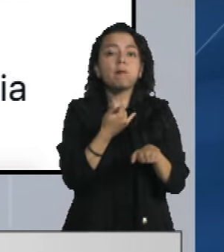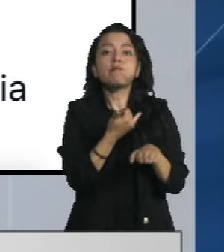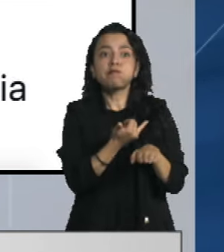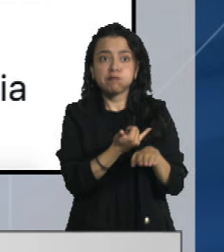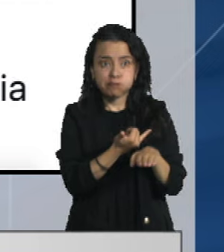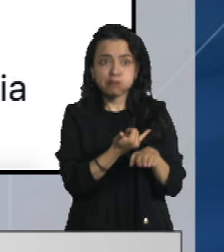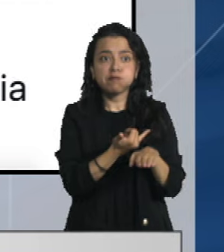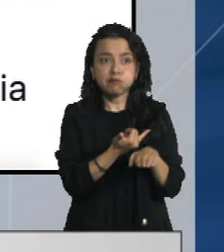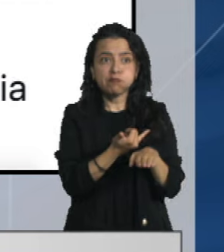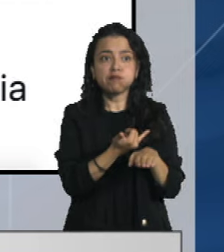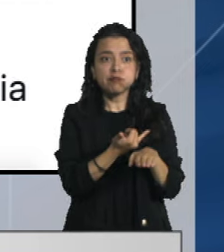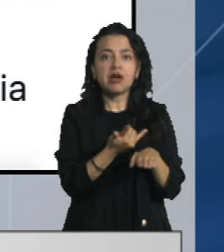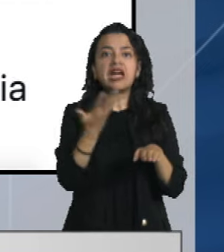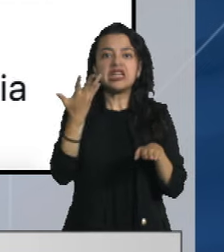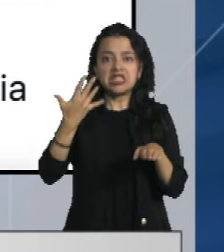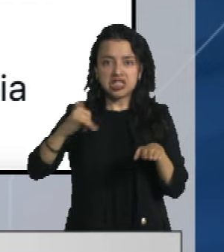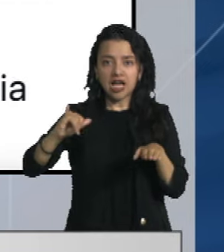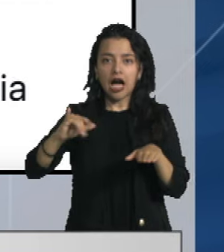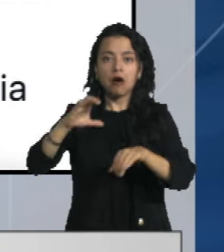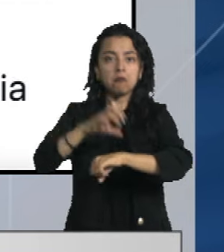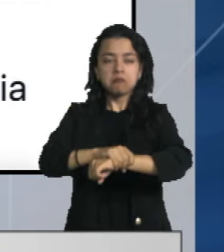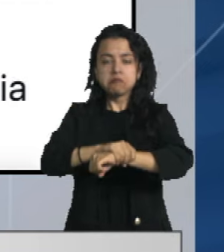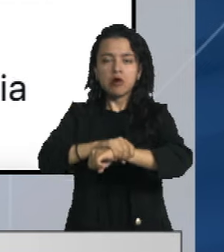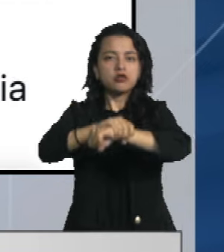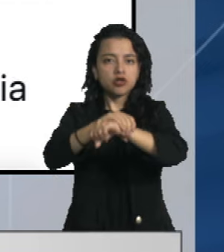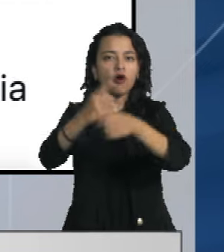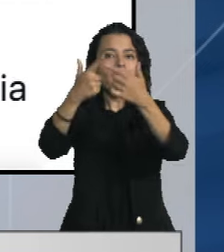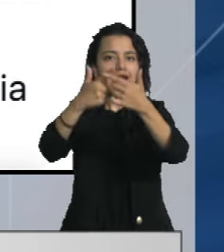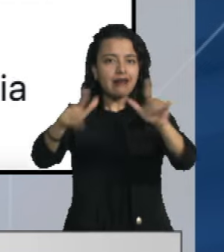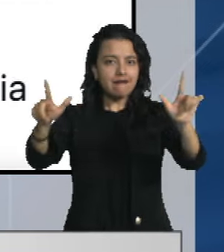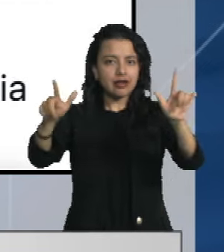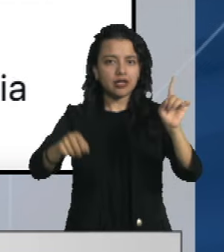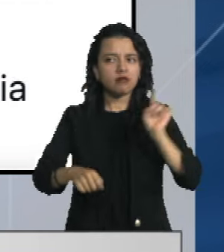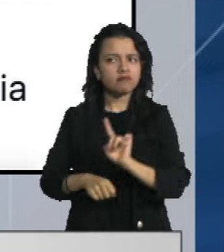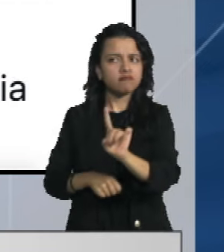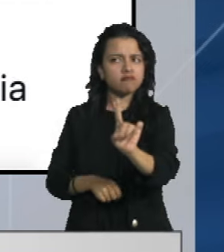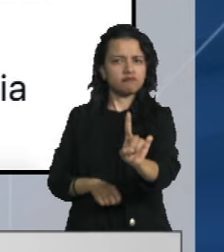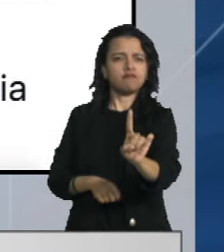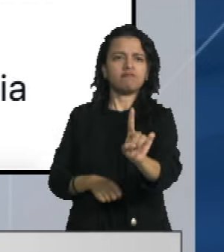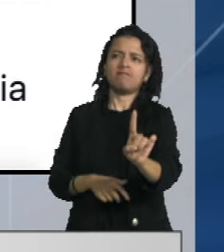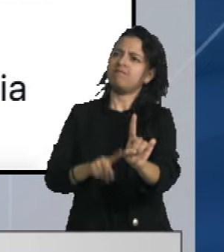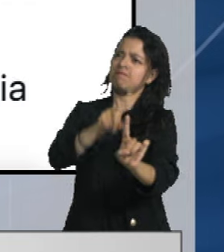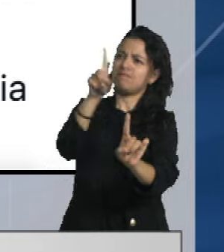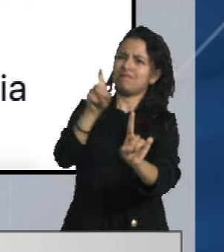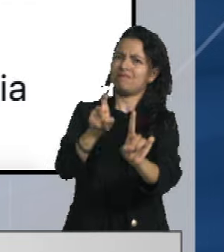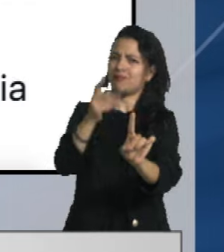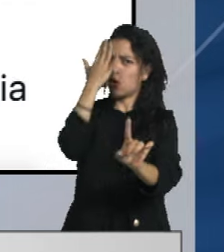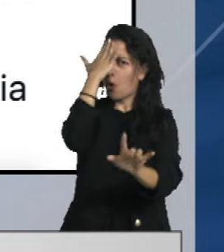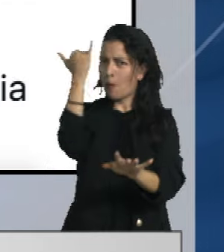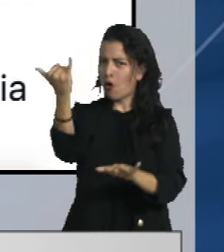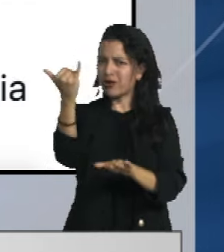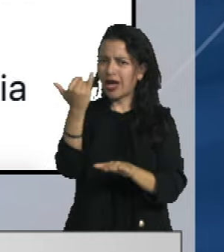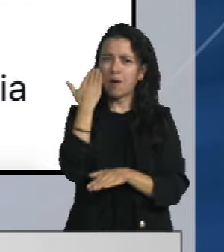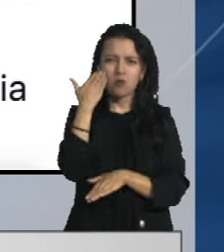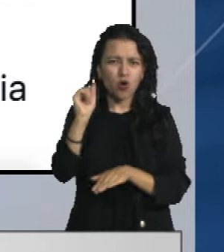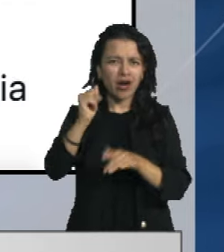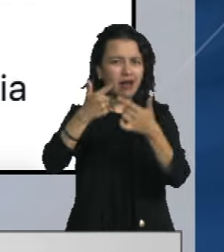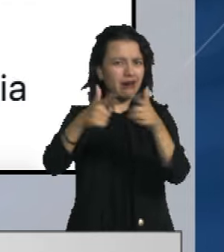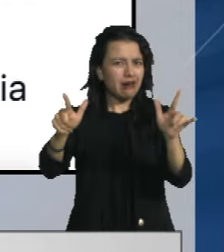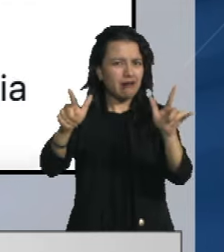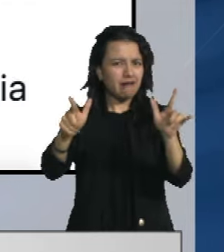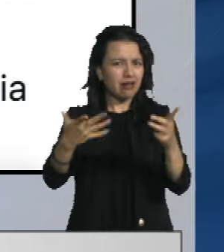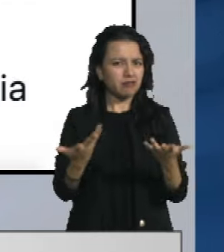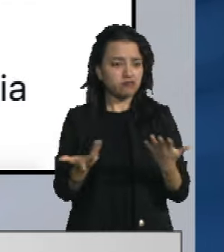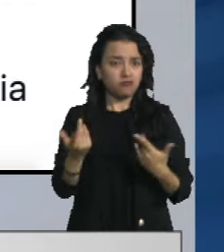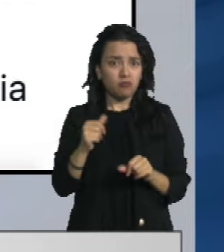de Colombia, fue dejada en libertad esta madrugada. Mucho que explicar. La mujer que fue capturada en flagrancia por porte